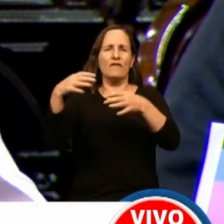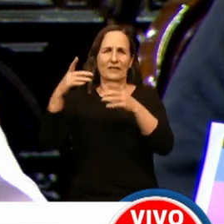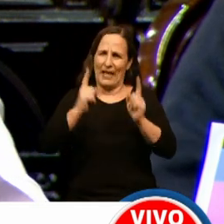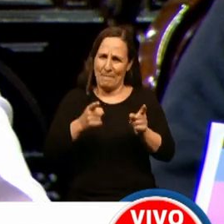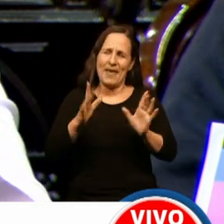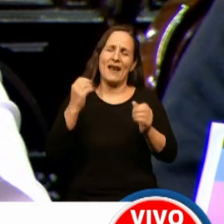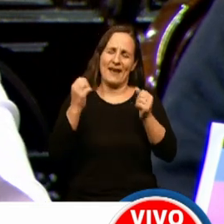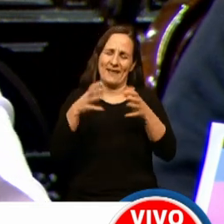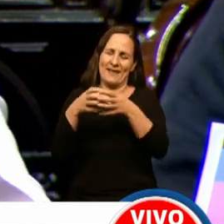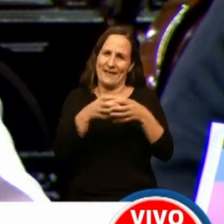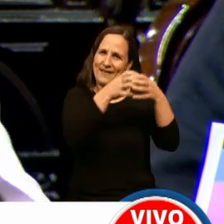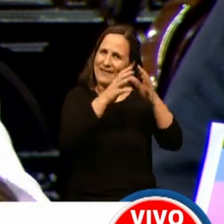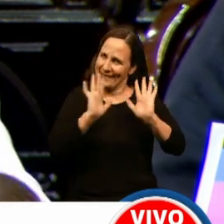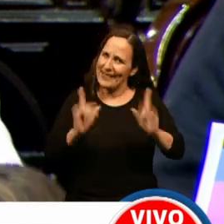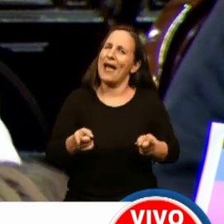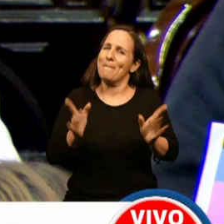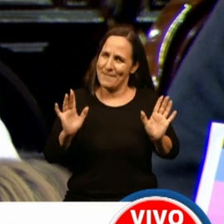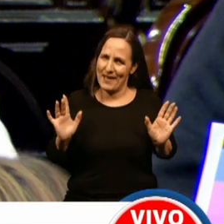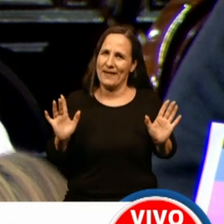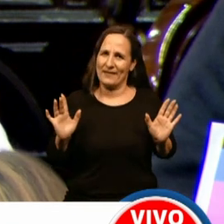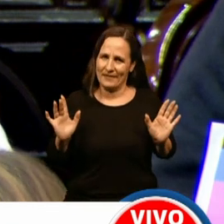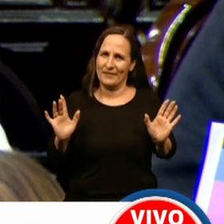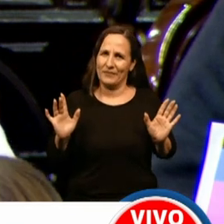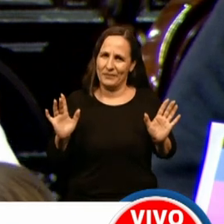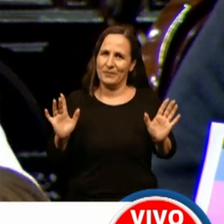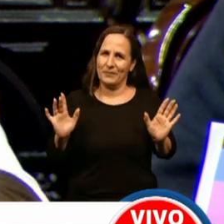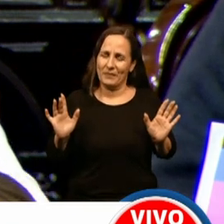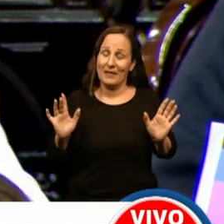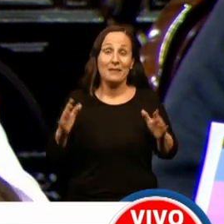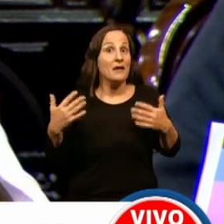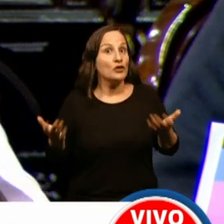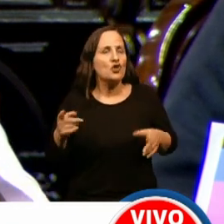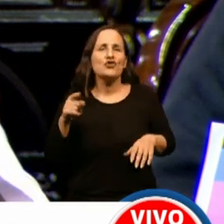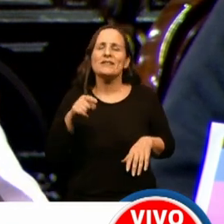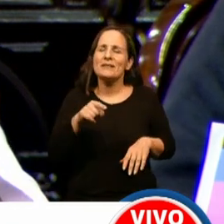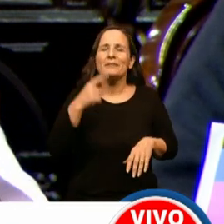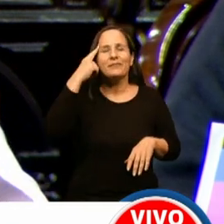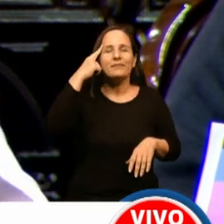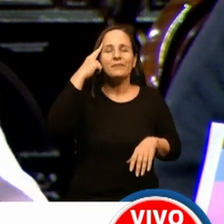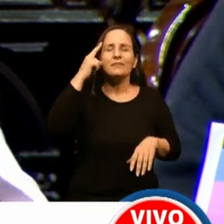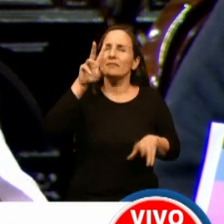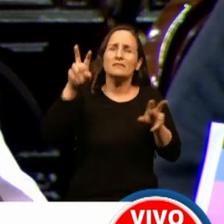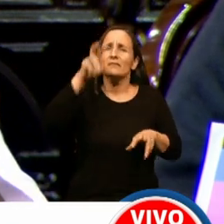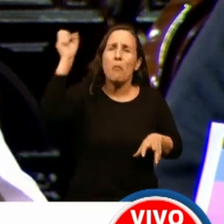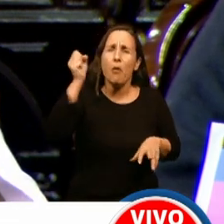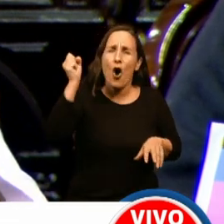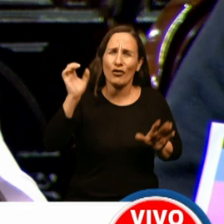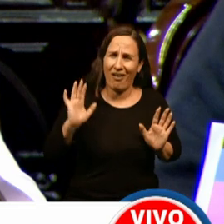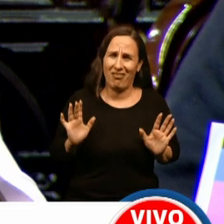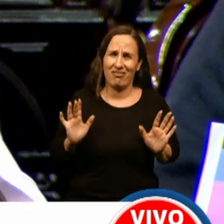también entonces esto esto me parece que es muy importante